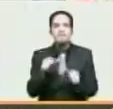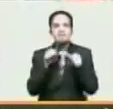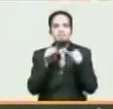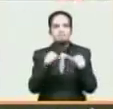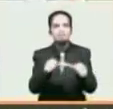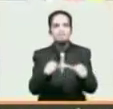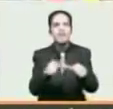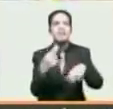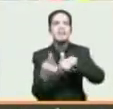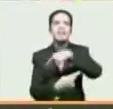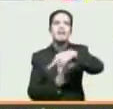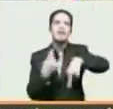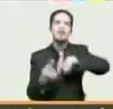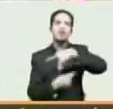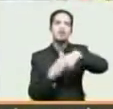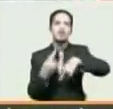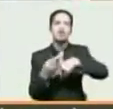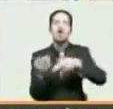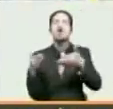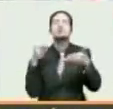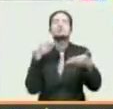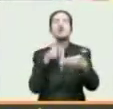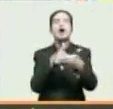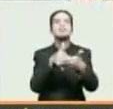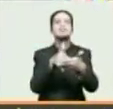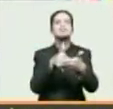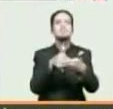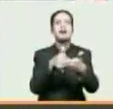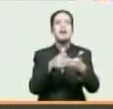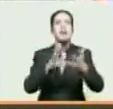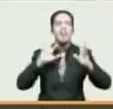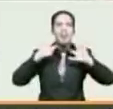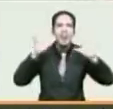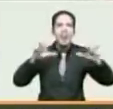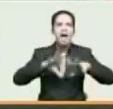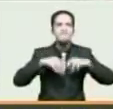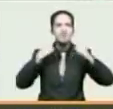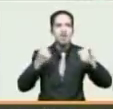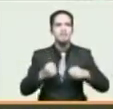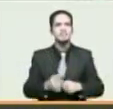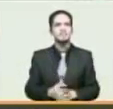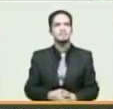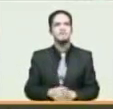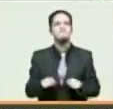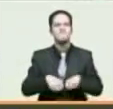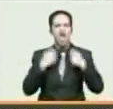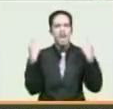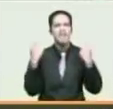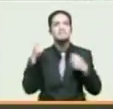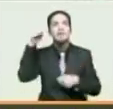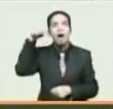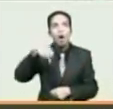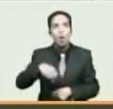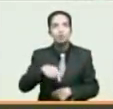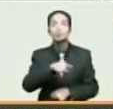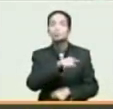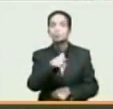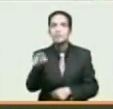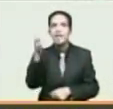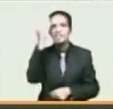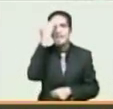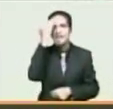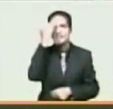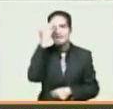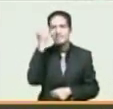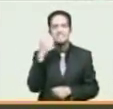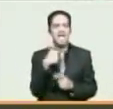insurgente. Insurgió contra la violencia de la derecha. Violencia que hoy ustedes saben que ya no es